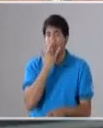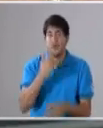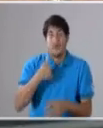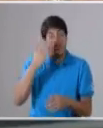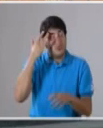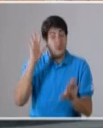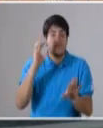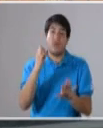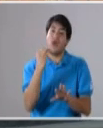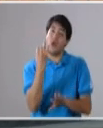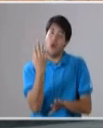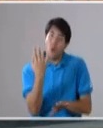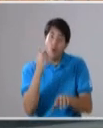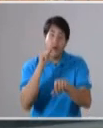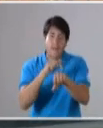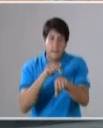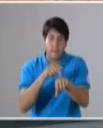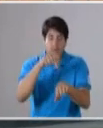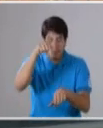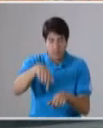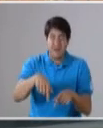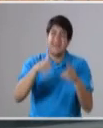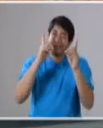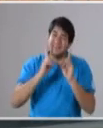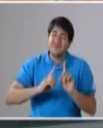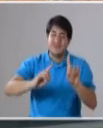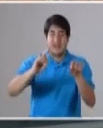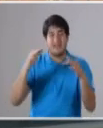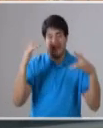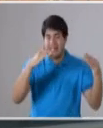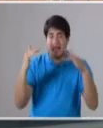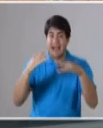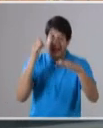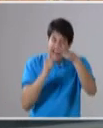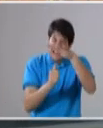¿cuánto tiempo tardó la guerra aquí en Guatemala?